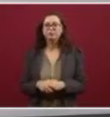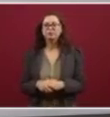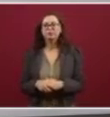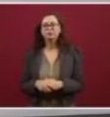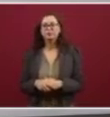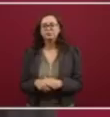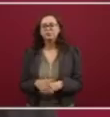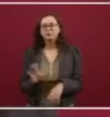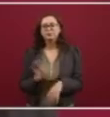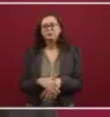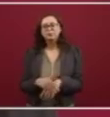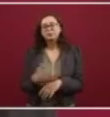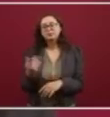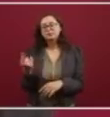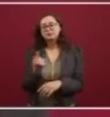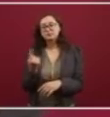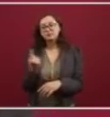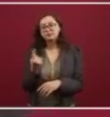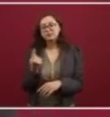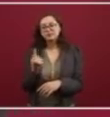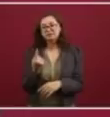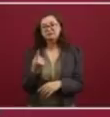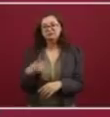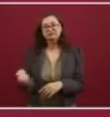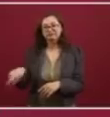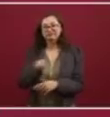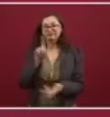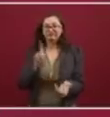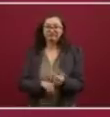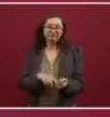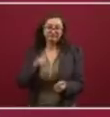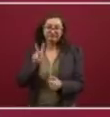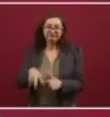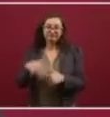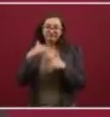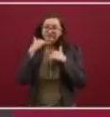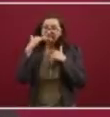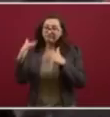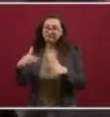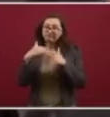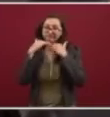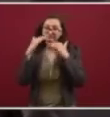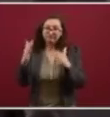porque era un acto de corrupción.